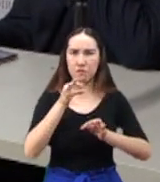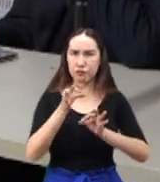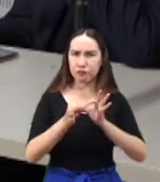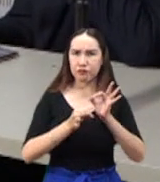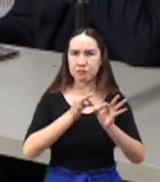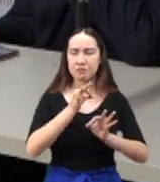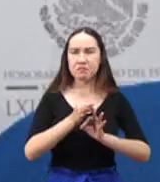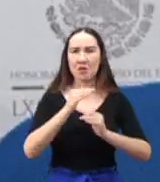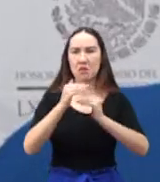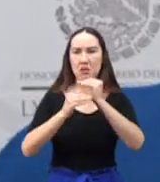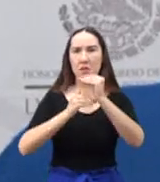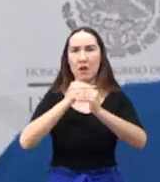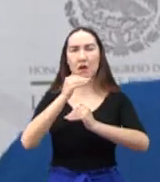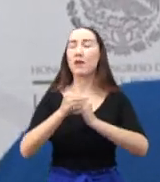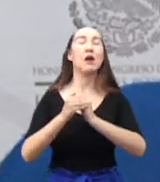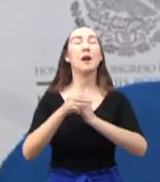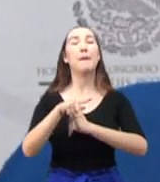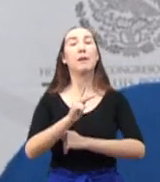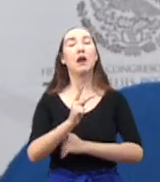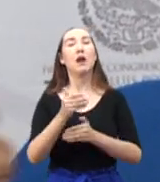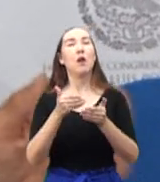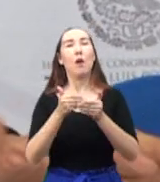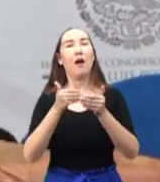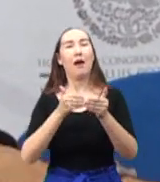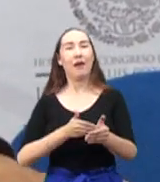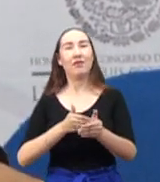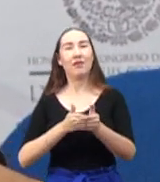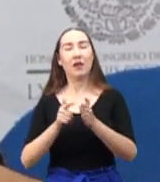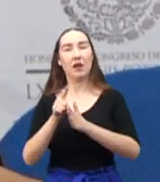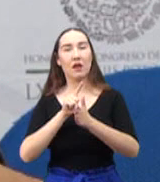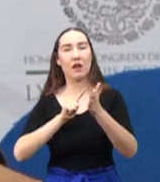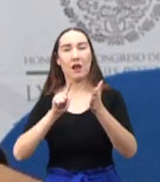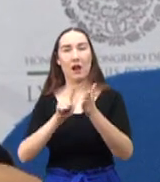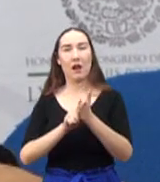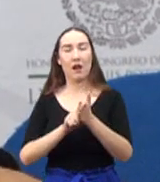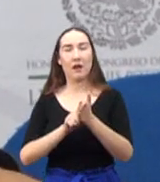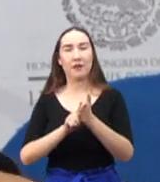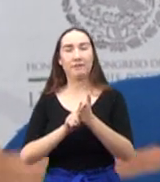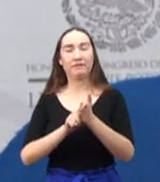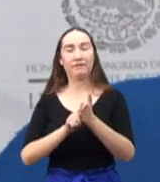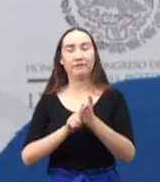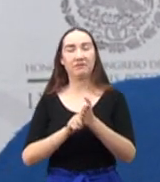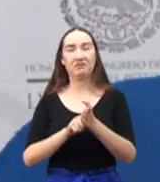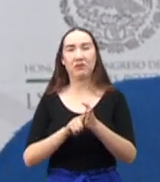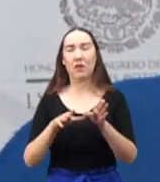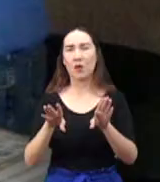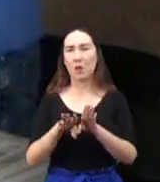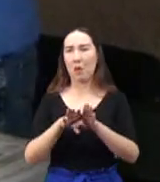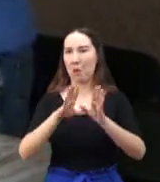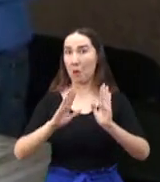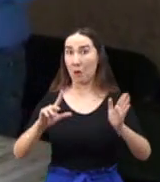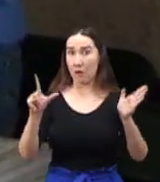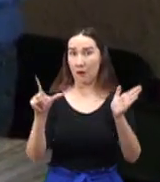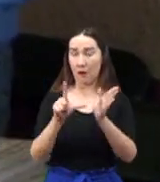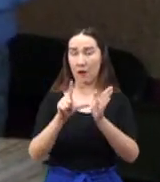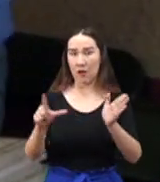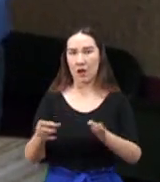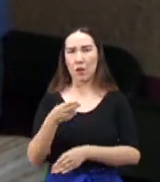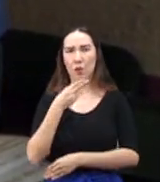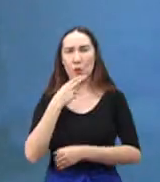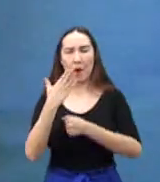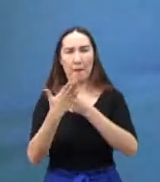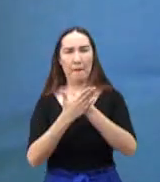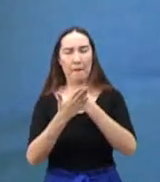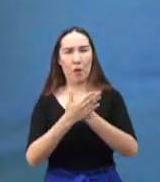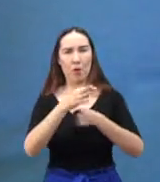avanzada. Sin embargo, el antiguo marco jurídico electoral se encuentra armonizado y listo para ser utilizado en los